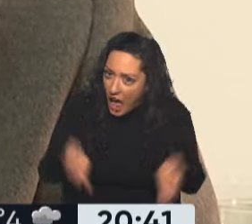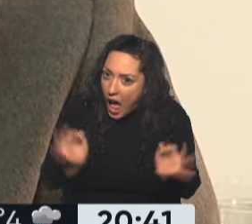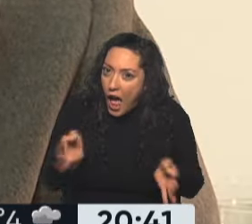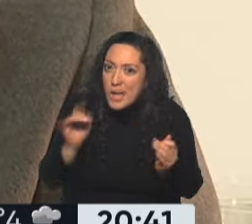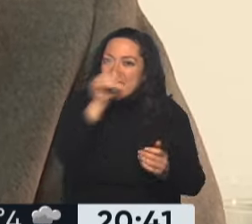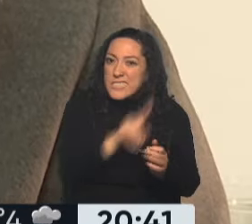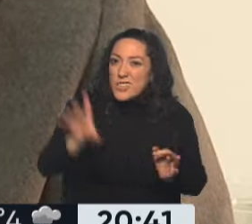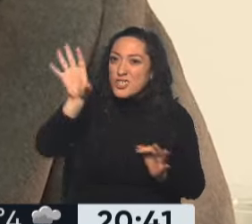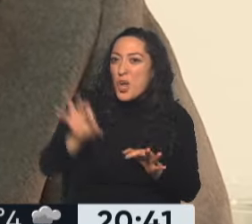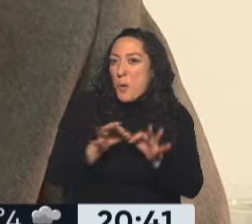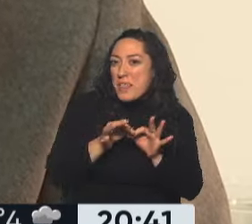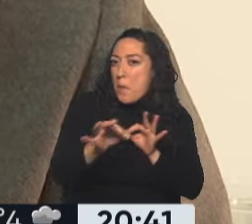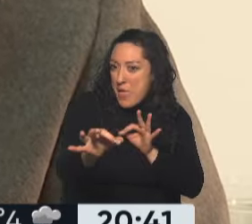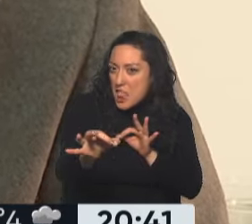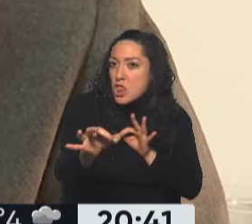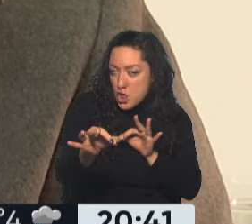150 metros,